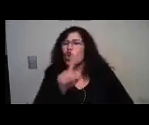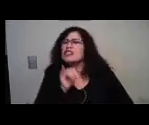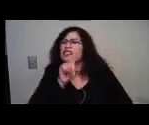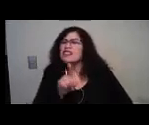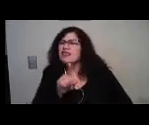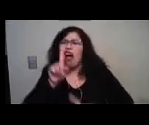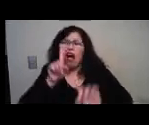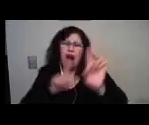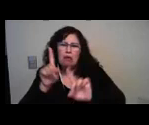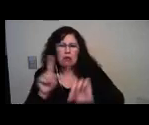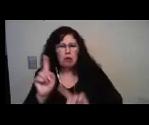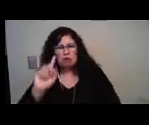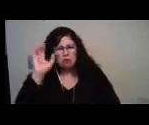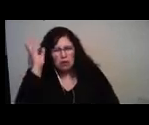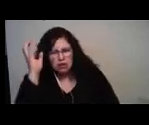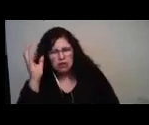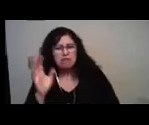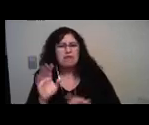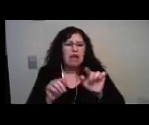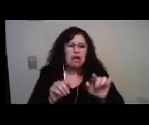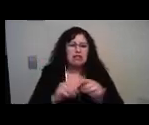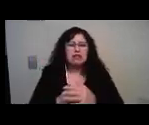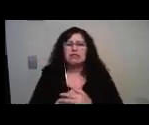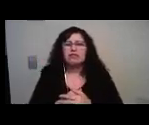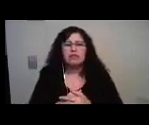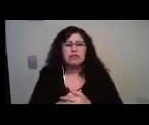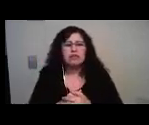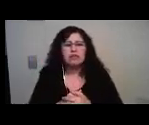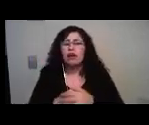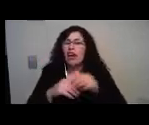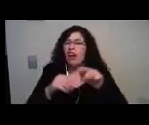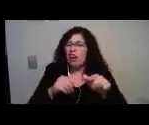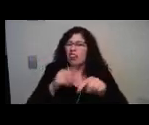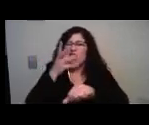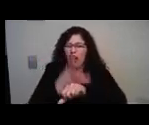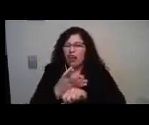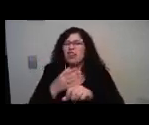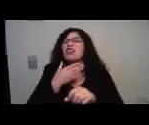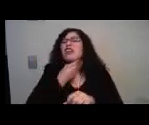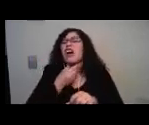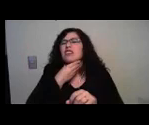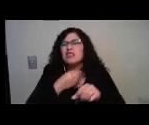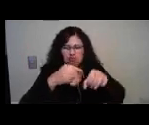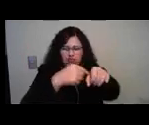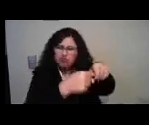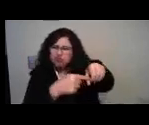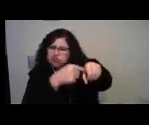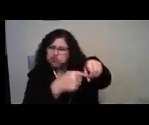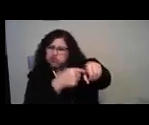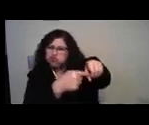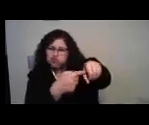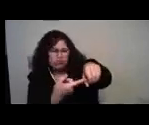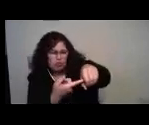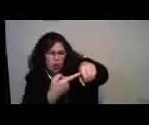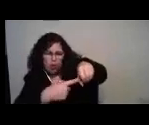¿ya? Y la arteriosclerosis no es otra cosa más que la deposición de materia grasa en las paredes de las arterias, como